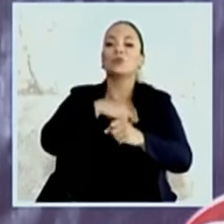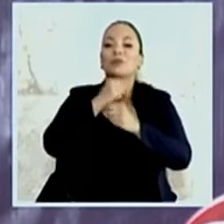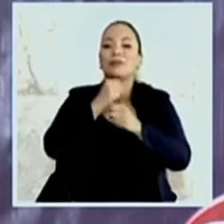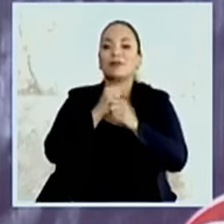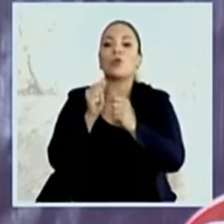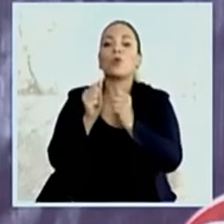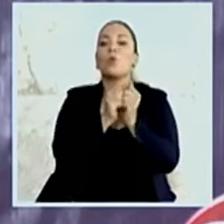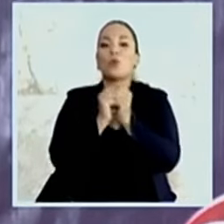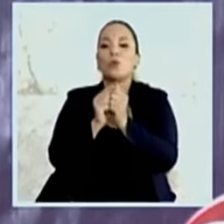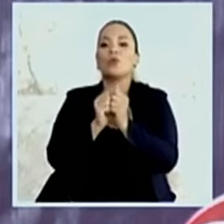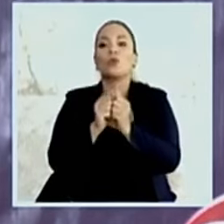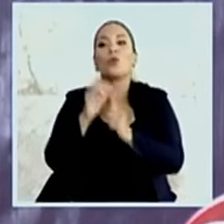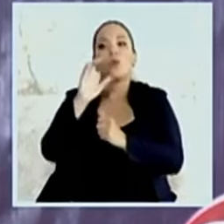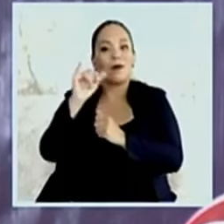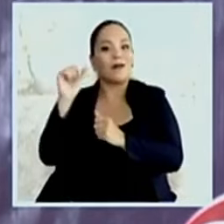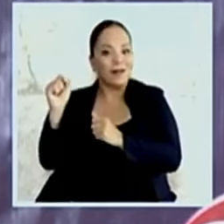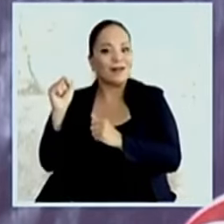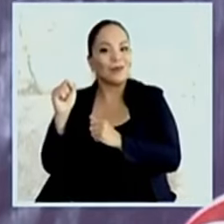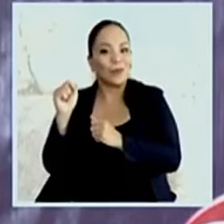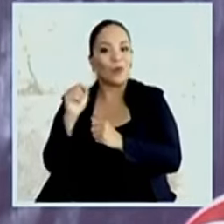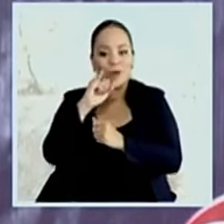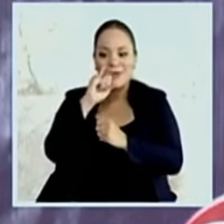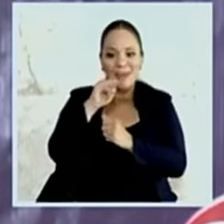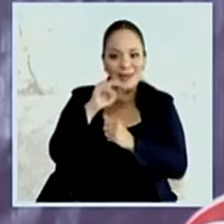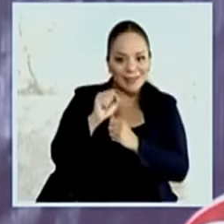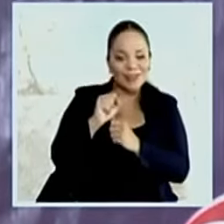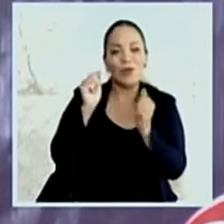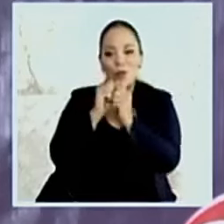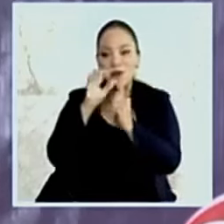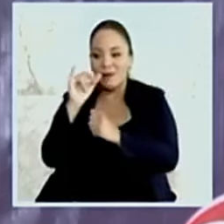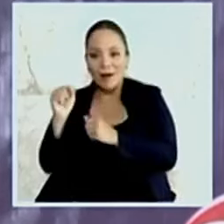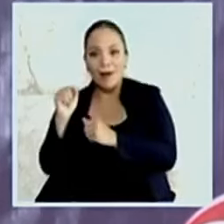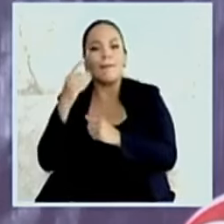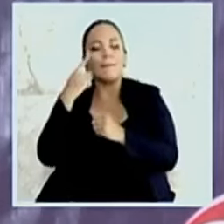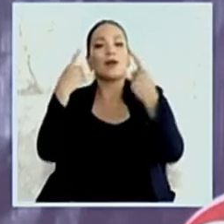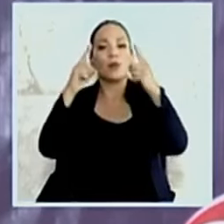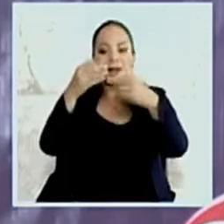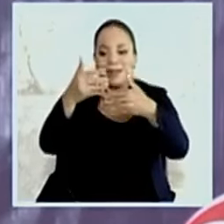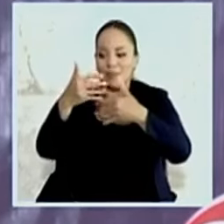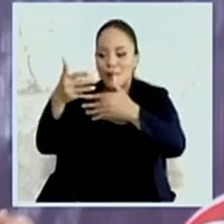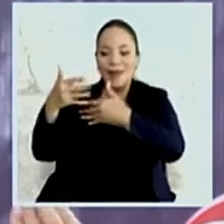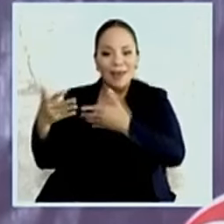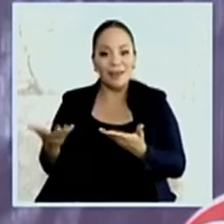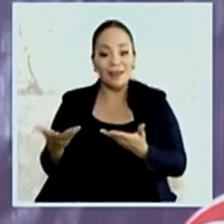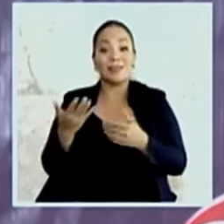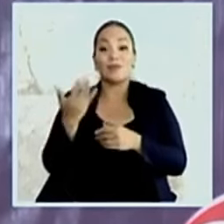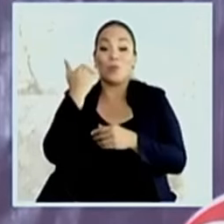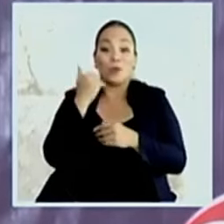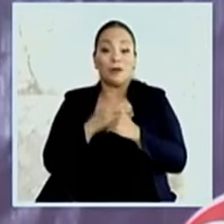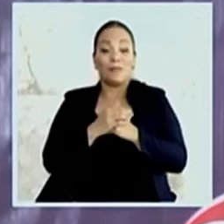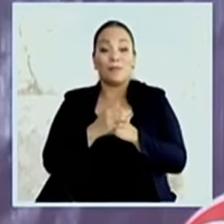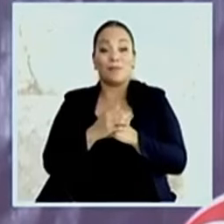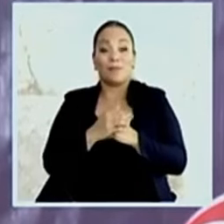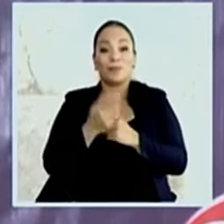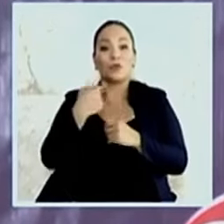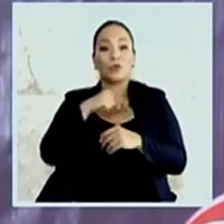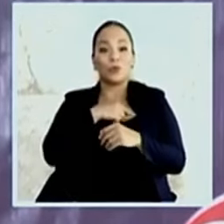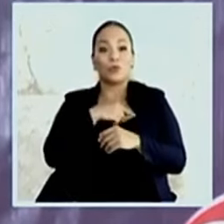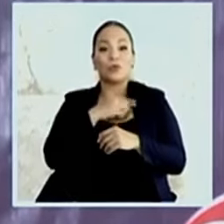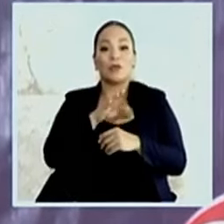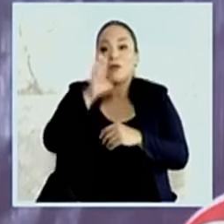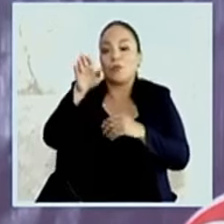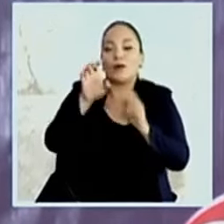del hospital, me hicieron cara de susto y me decían, nunca antes esto había pasado. Que adicionalmente estamos trabajando en conjunto con